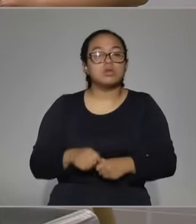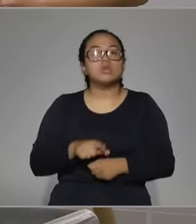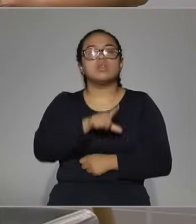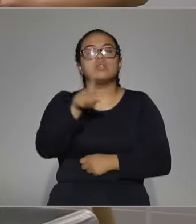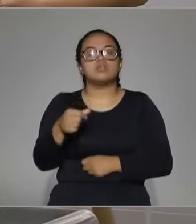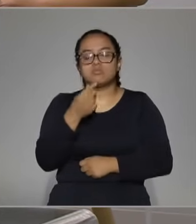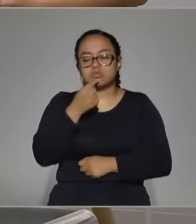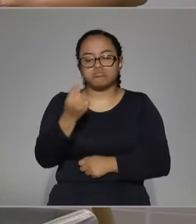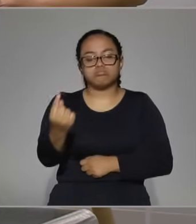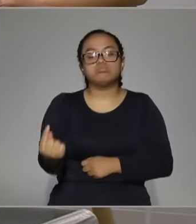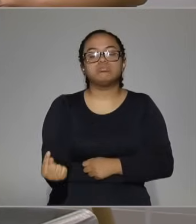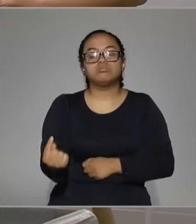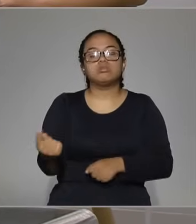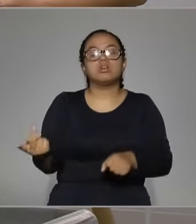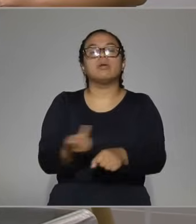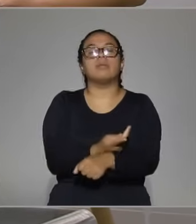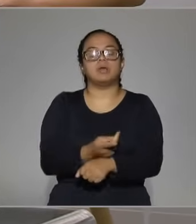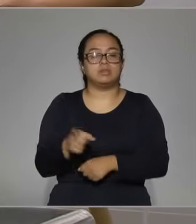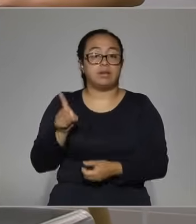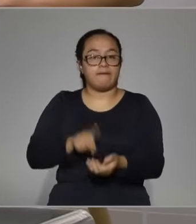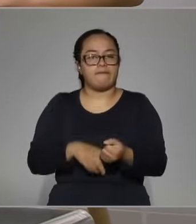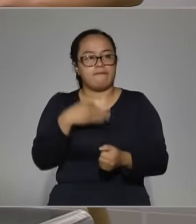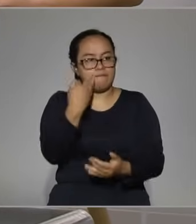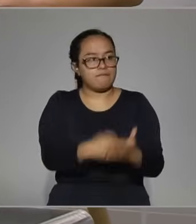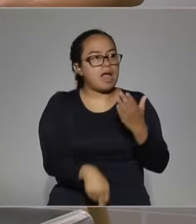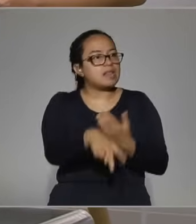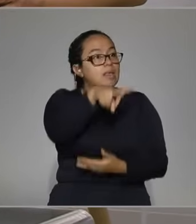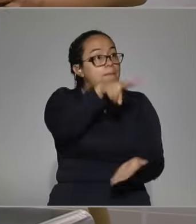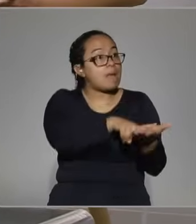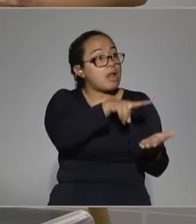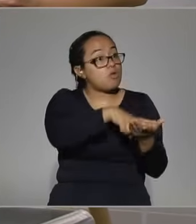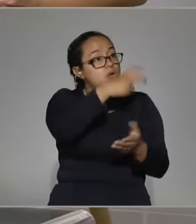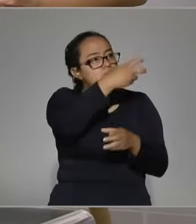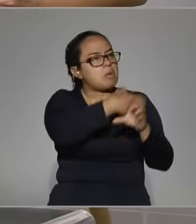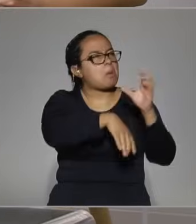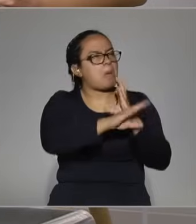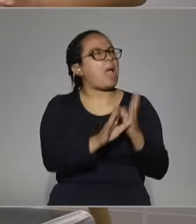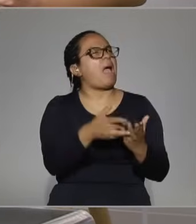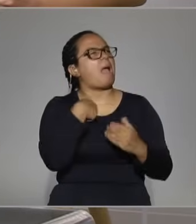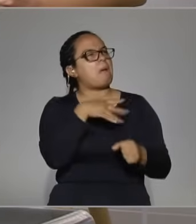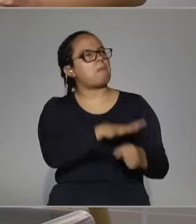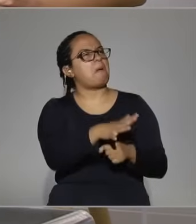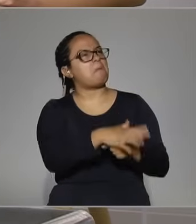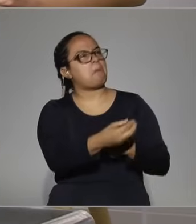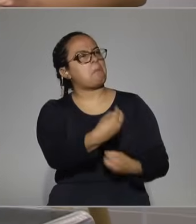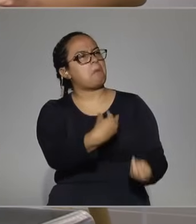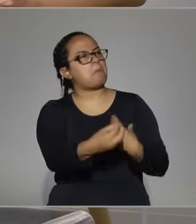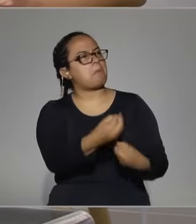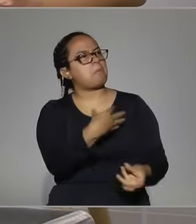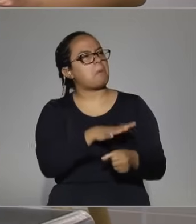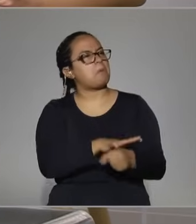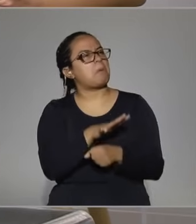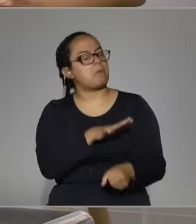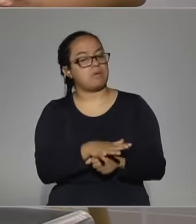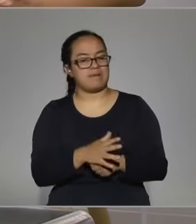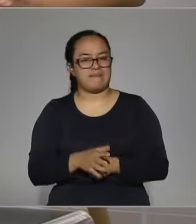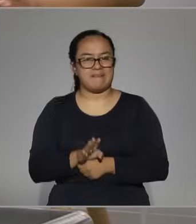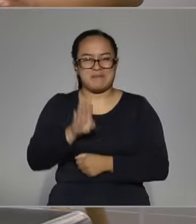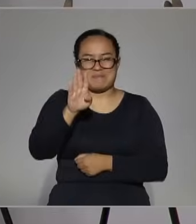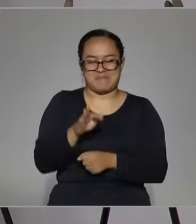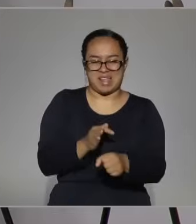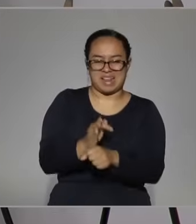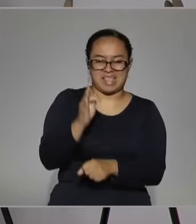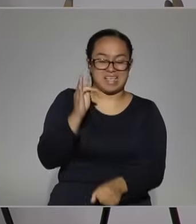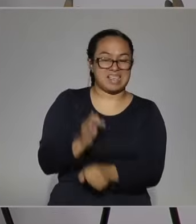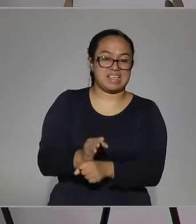este niño, esta niña, pues no aprende a valorar las cosas. Pero eso es muy común, parecería como hasta meme de